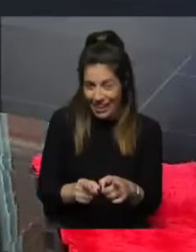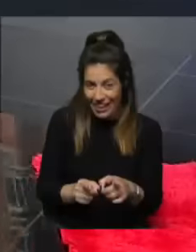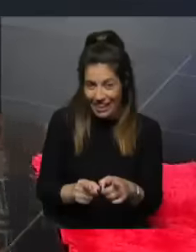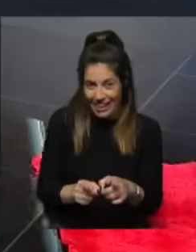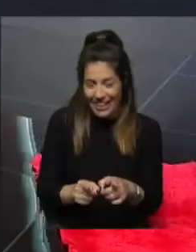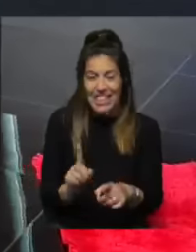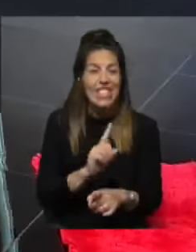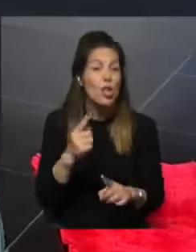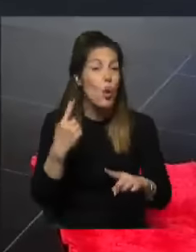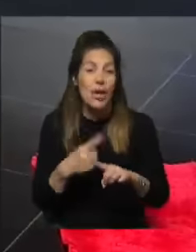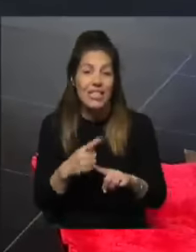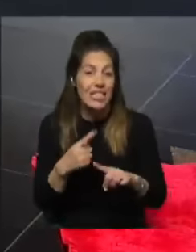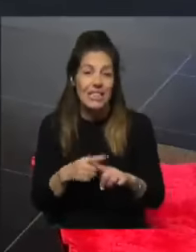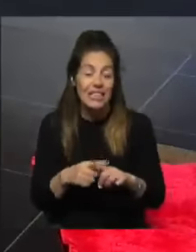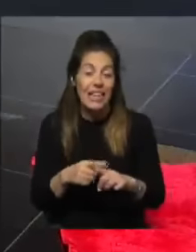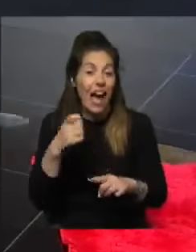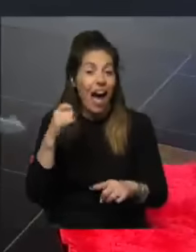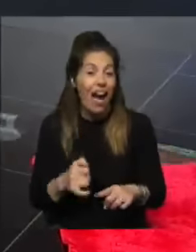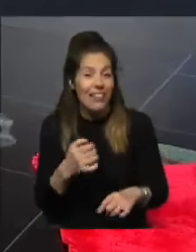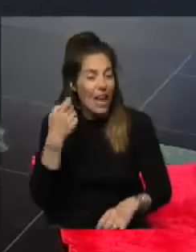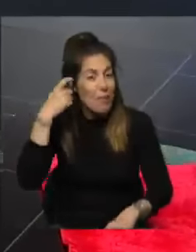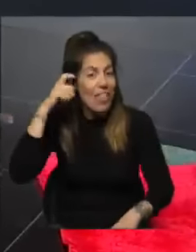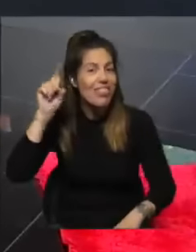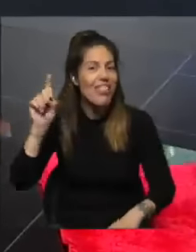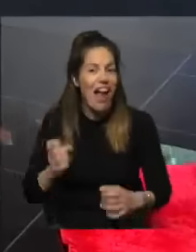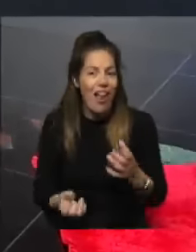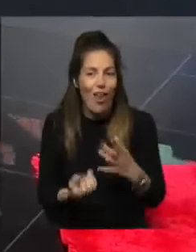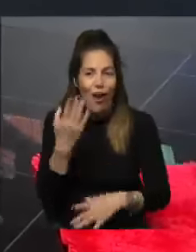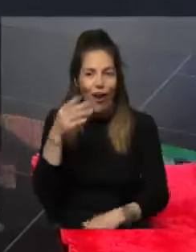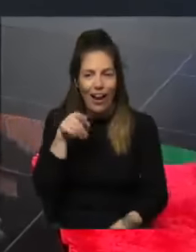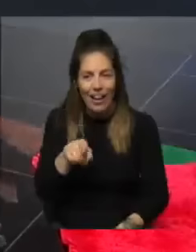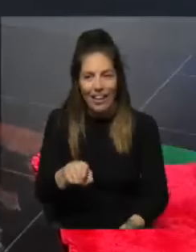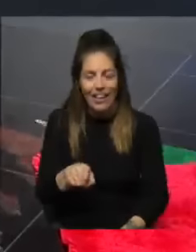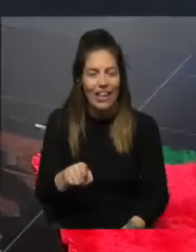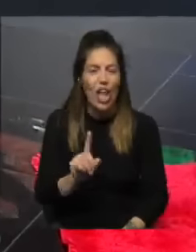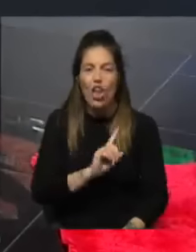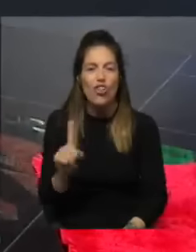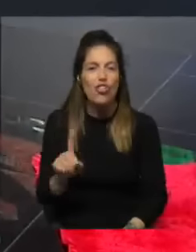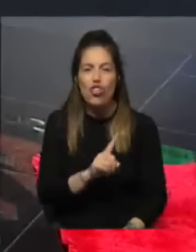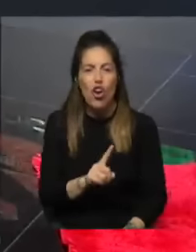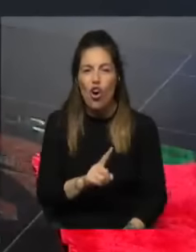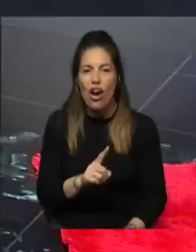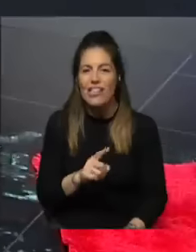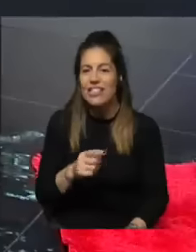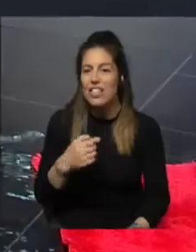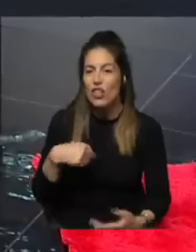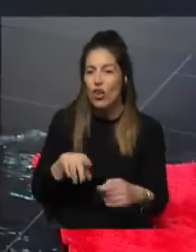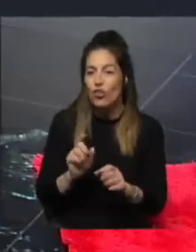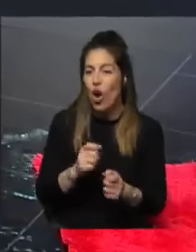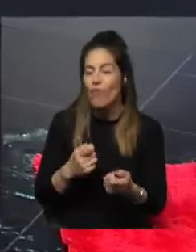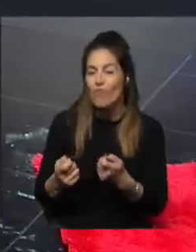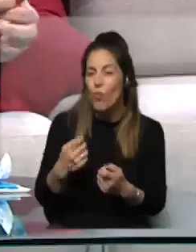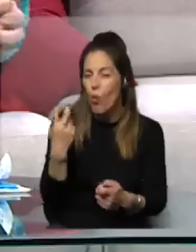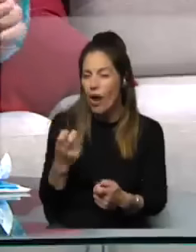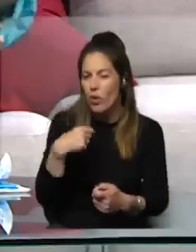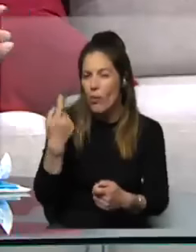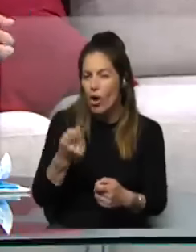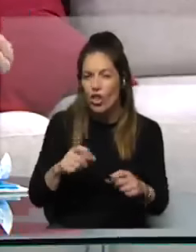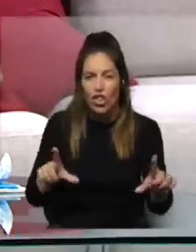Si no existiera, habría que inventarlo, señoras y señores. Aún no ha sido tentado por otros canales. No llames